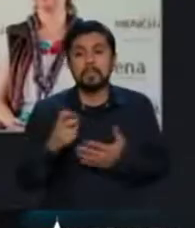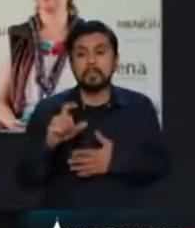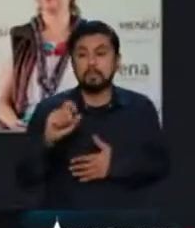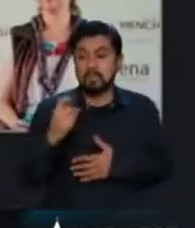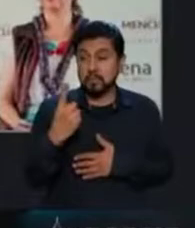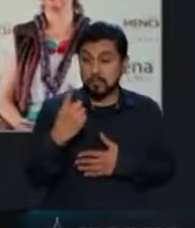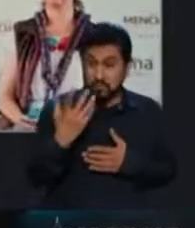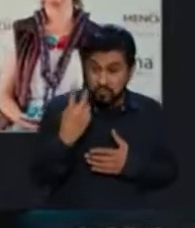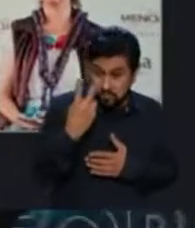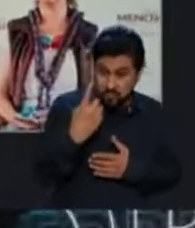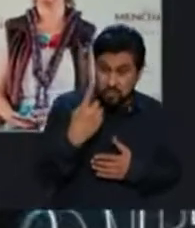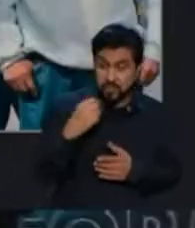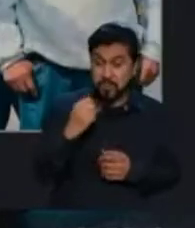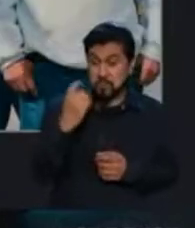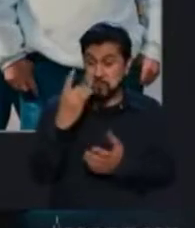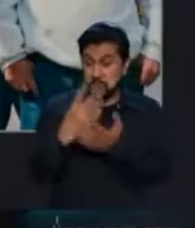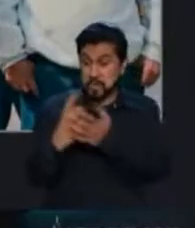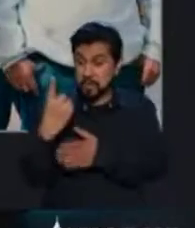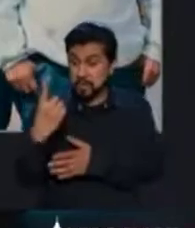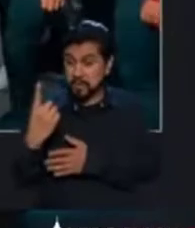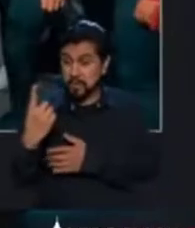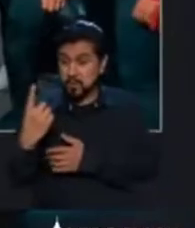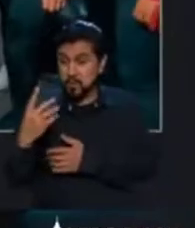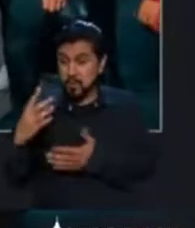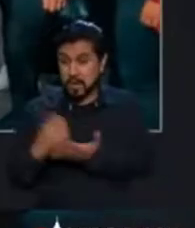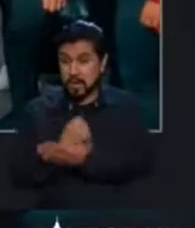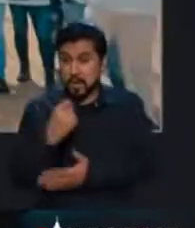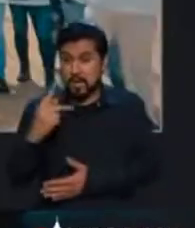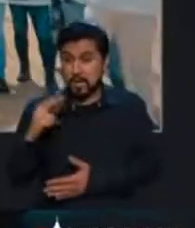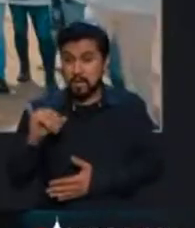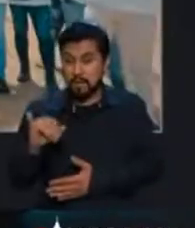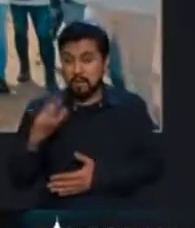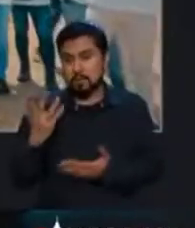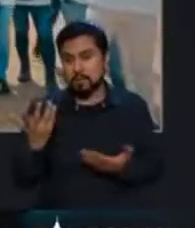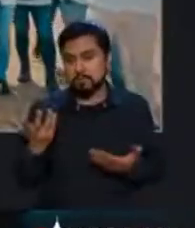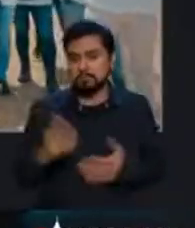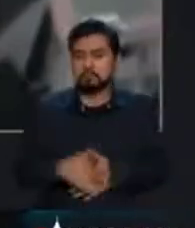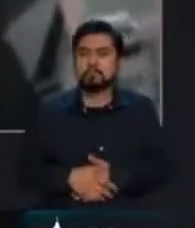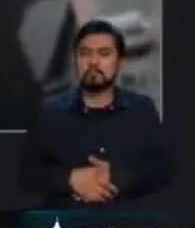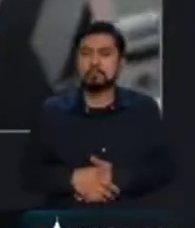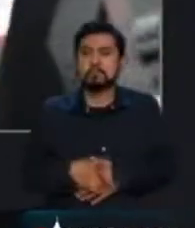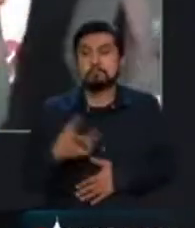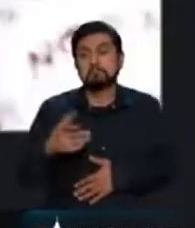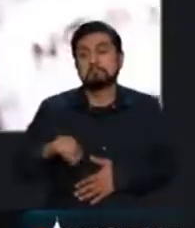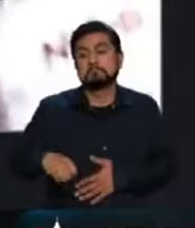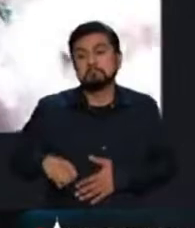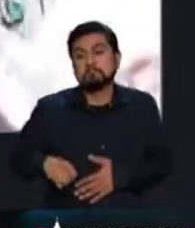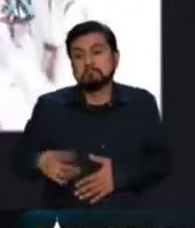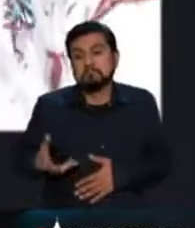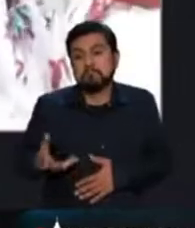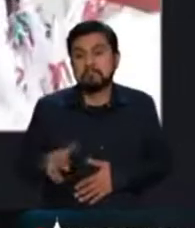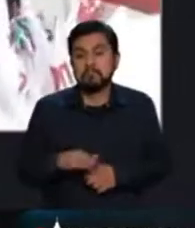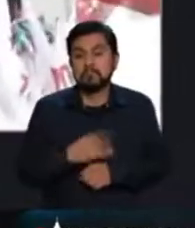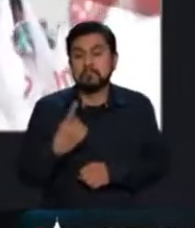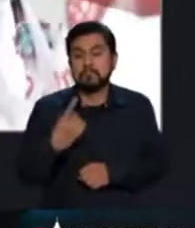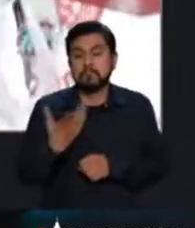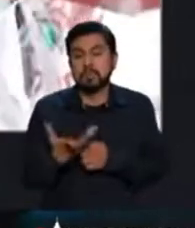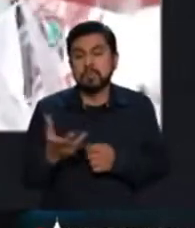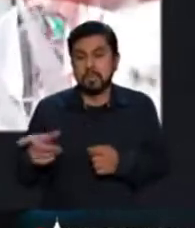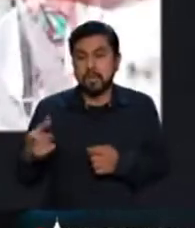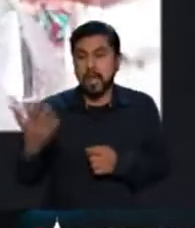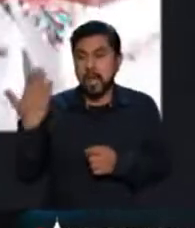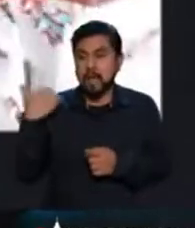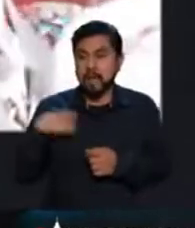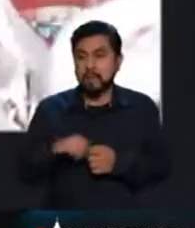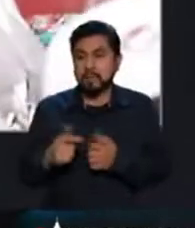un récord. Yo creo que bastante a la baja. Pues llama mucho la atención, ¿no? Para ser una fuerza electoral